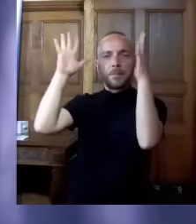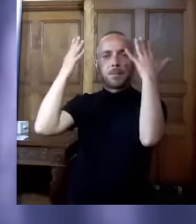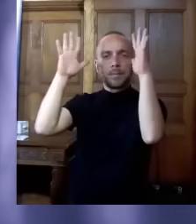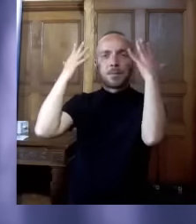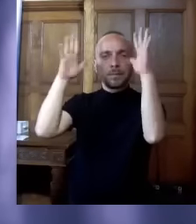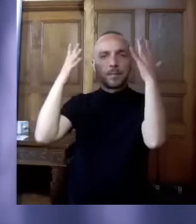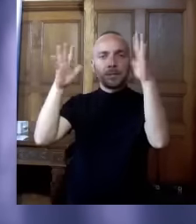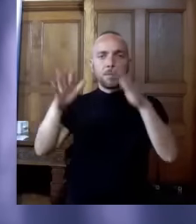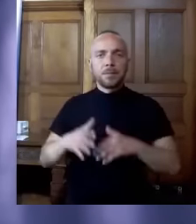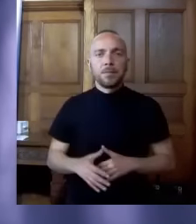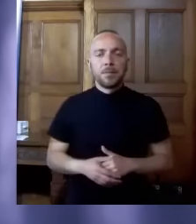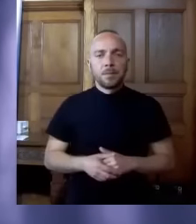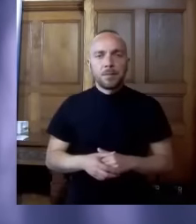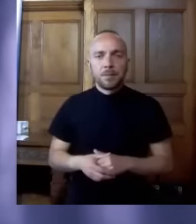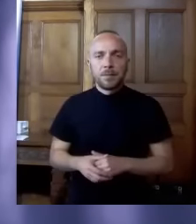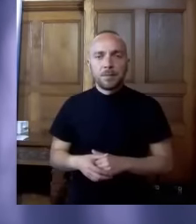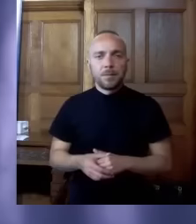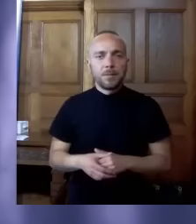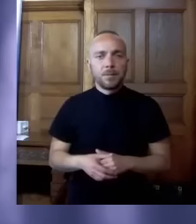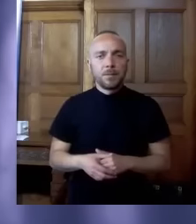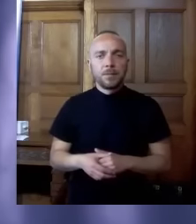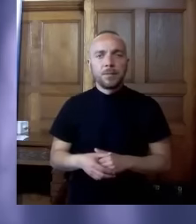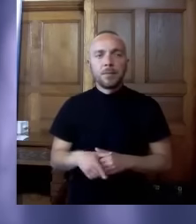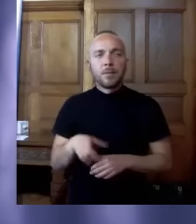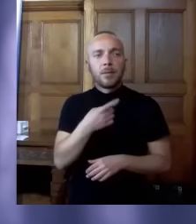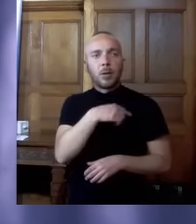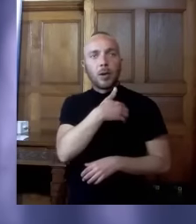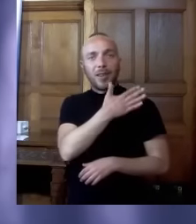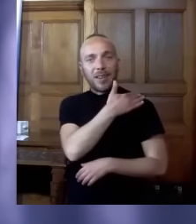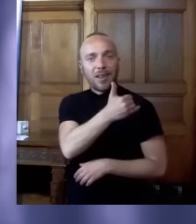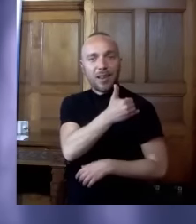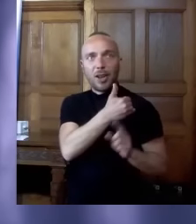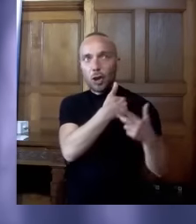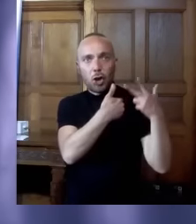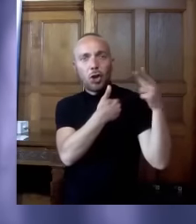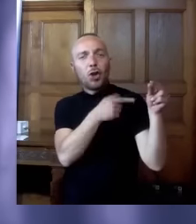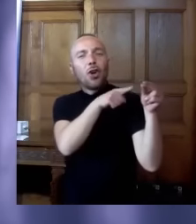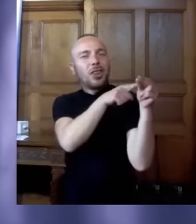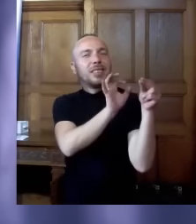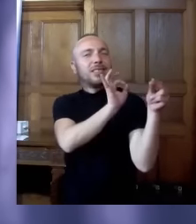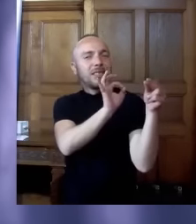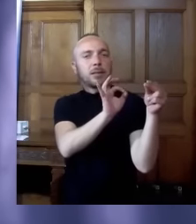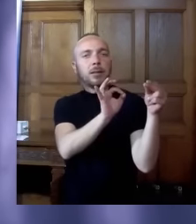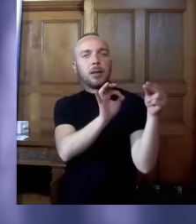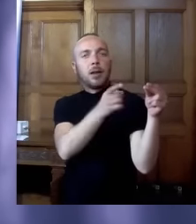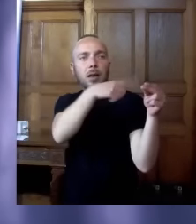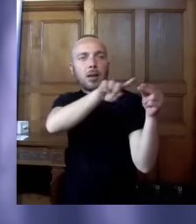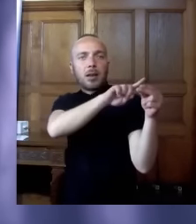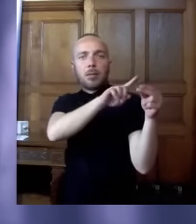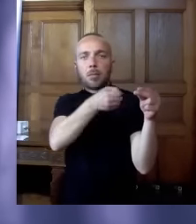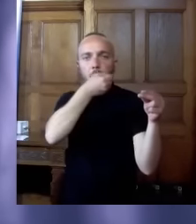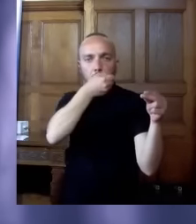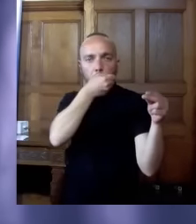lo que para lo que no nos van a tener para lo que no nos van a tener es precisamente para lo que sí ha estado el partido